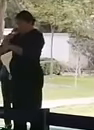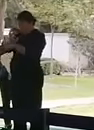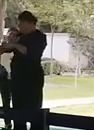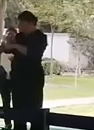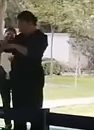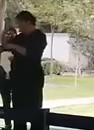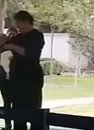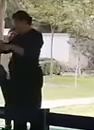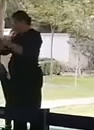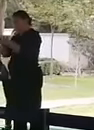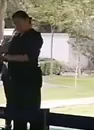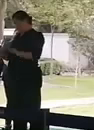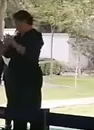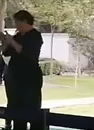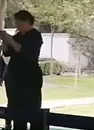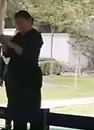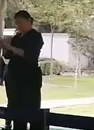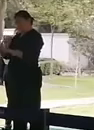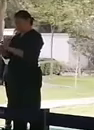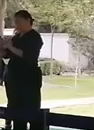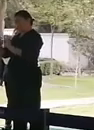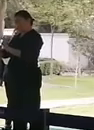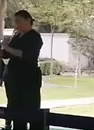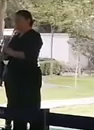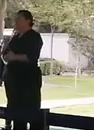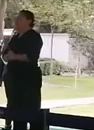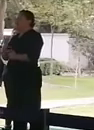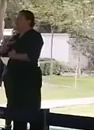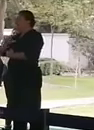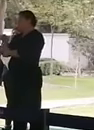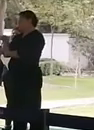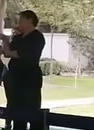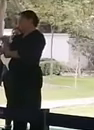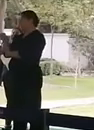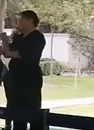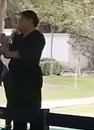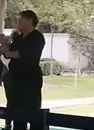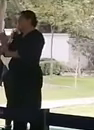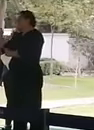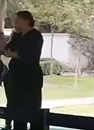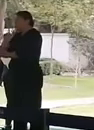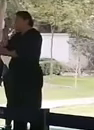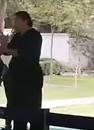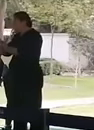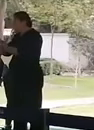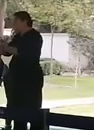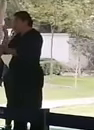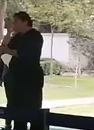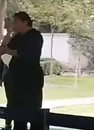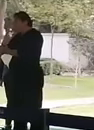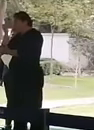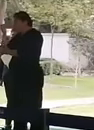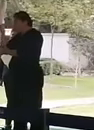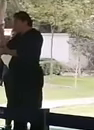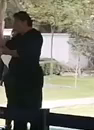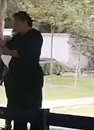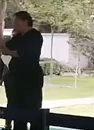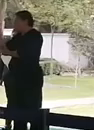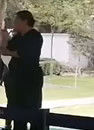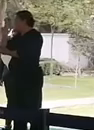es importantísimo. Tenemos el T-MEC, que es la ley durable, ¿no? Eso va a